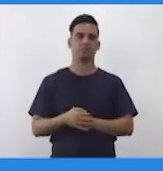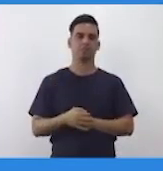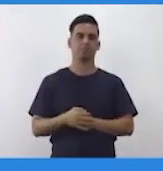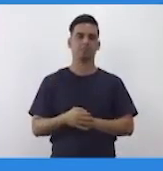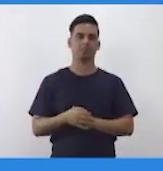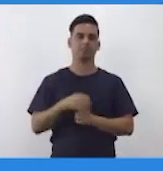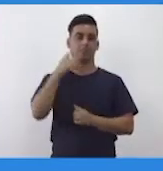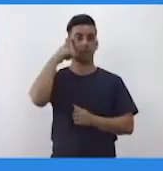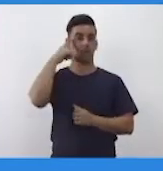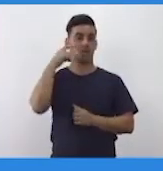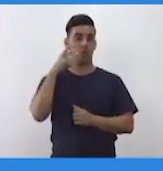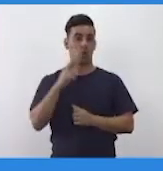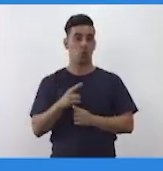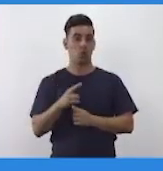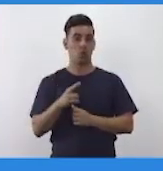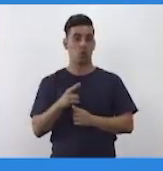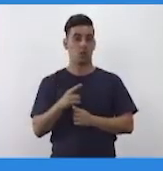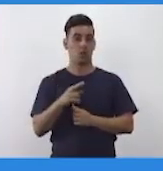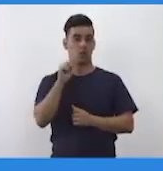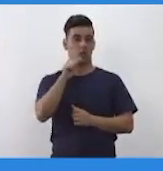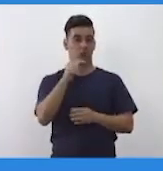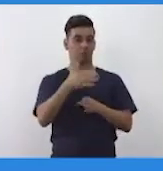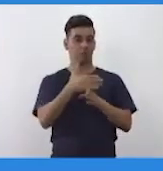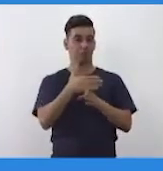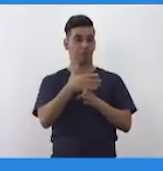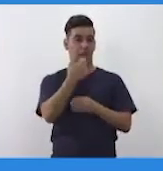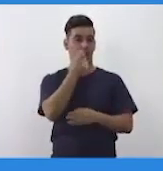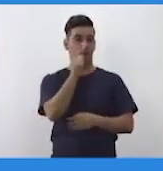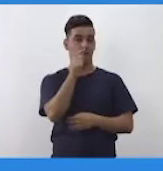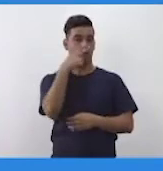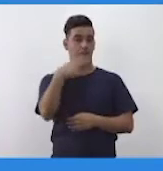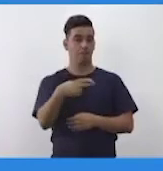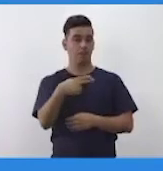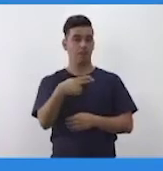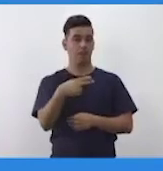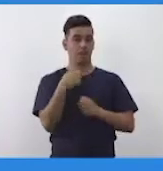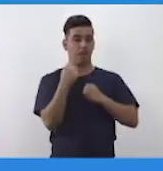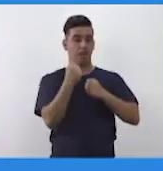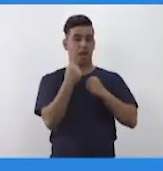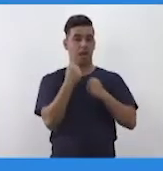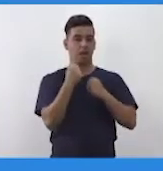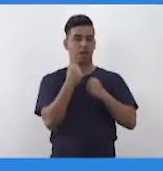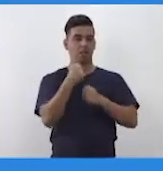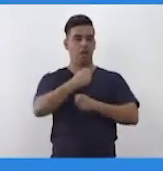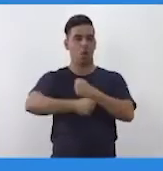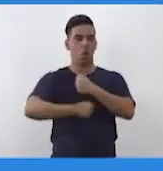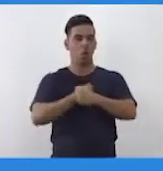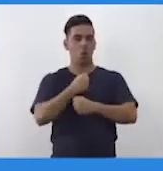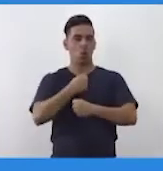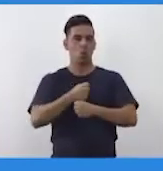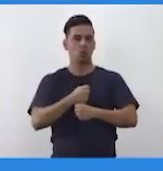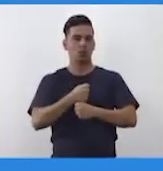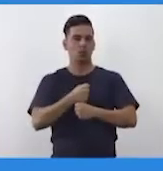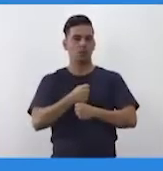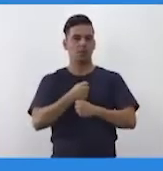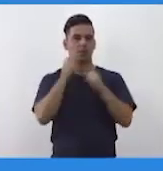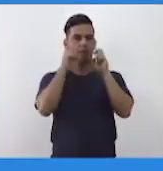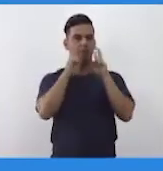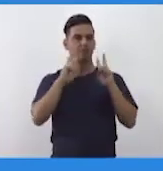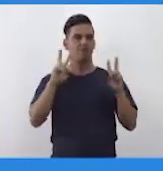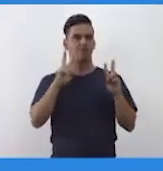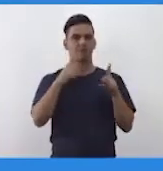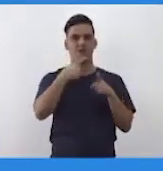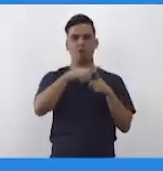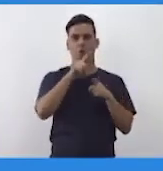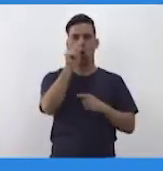Recordemos que el ATP es la energía metabólicamente utilizable por los seres vivos.